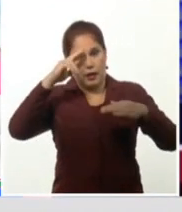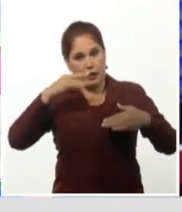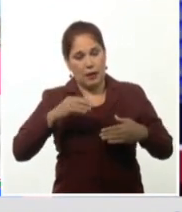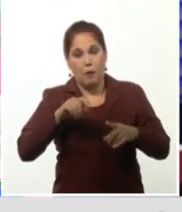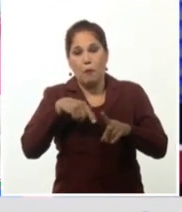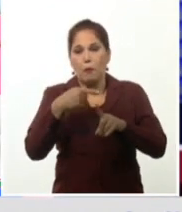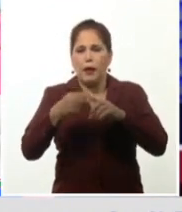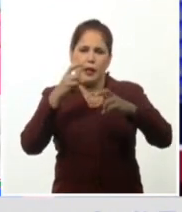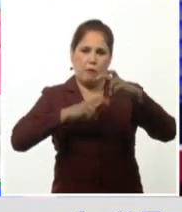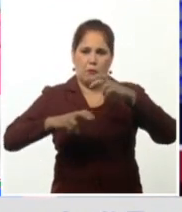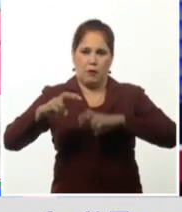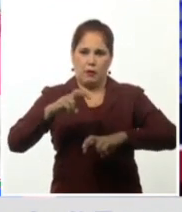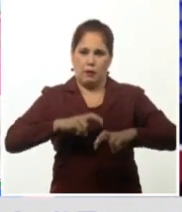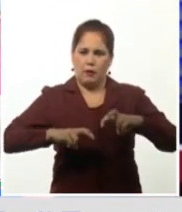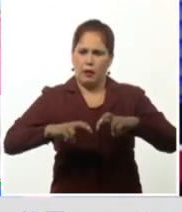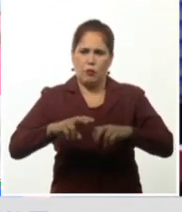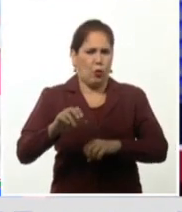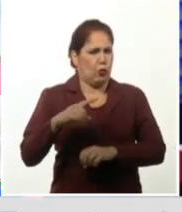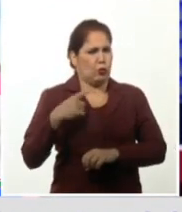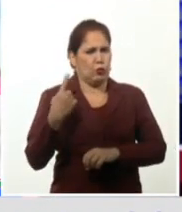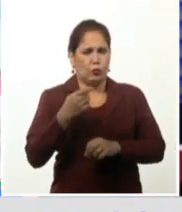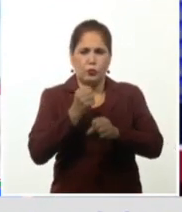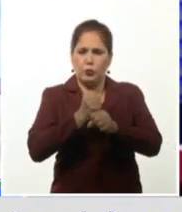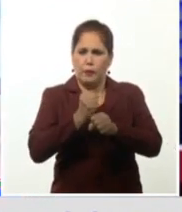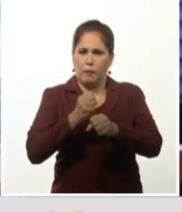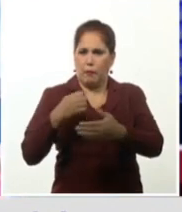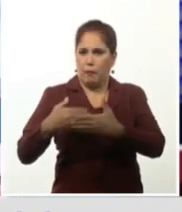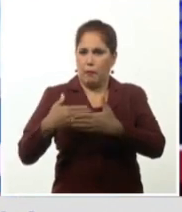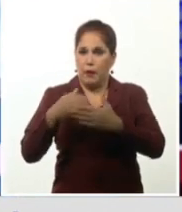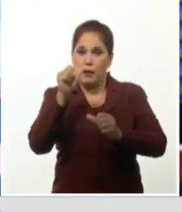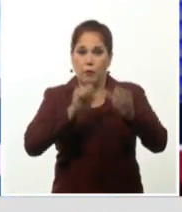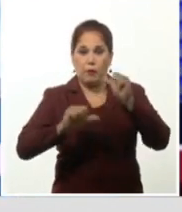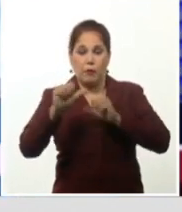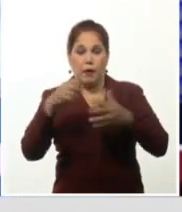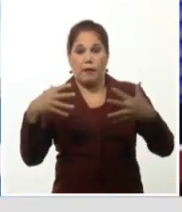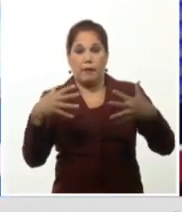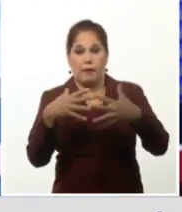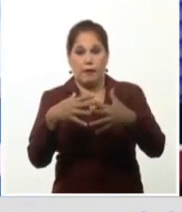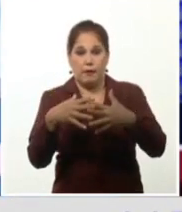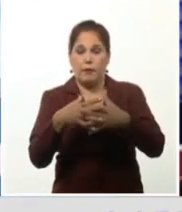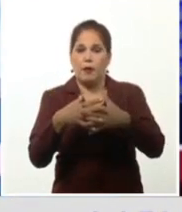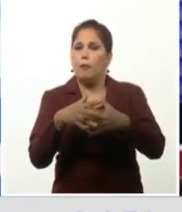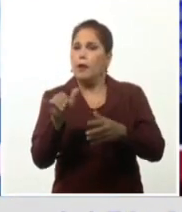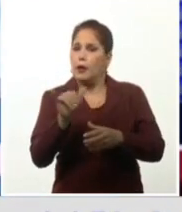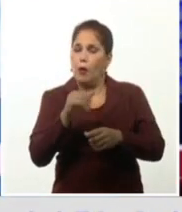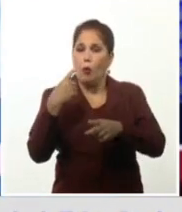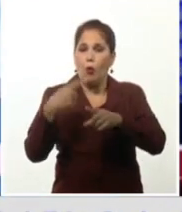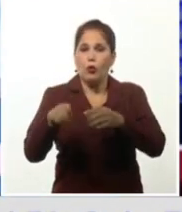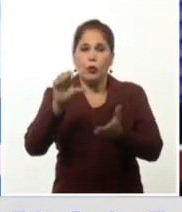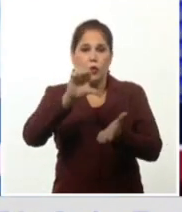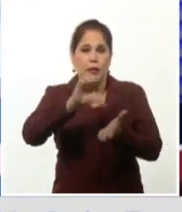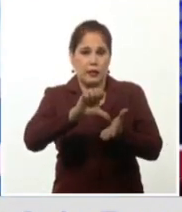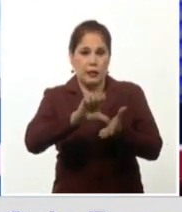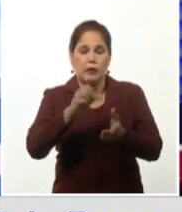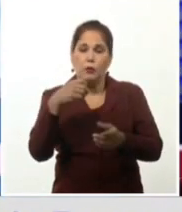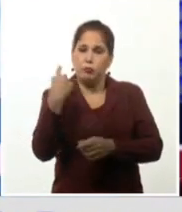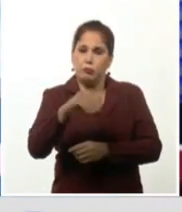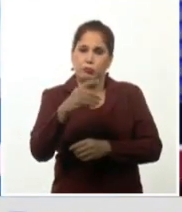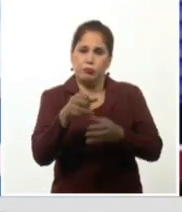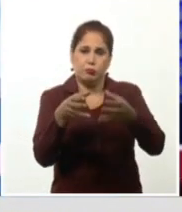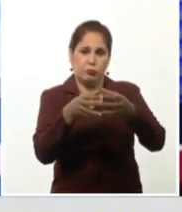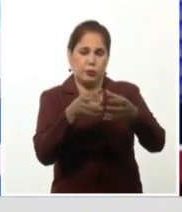tanto del Sistema Nacional de Salud como de las empresas de BioCubaFarma, vinculadas con el CENSE también, vinculadas con los ensayos clínicos y